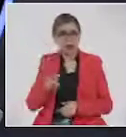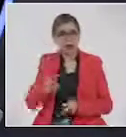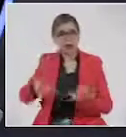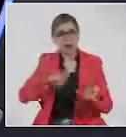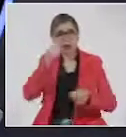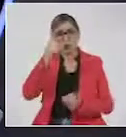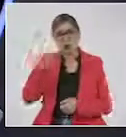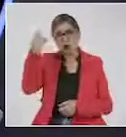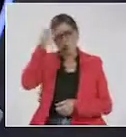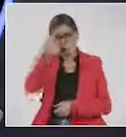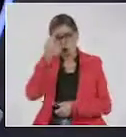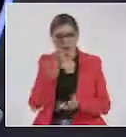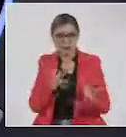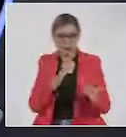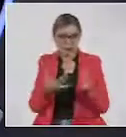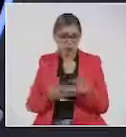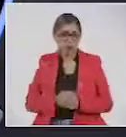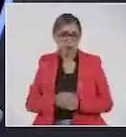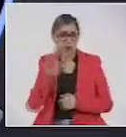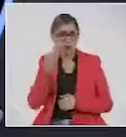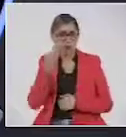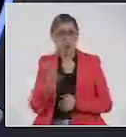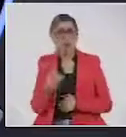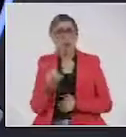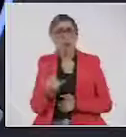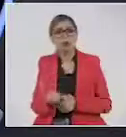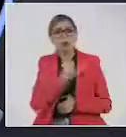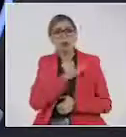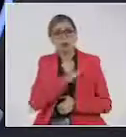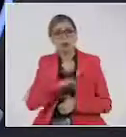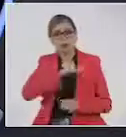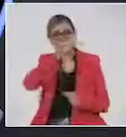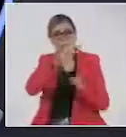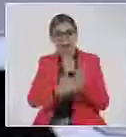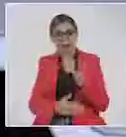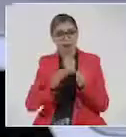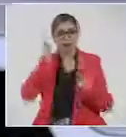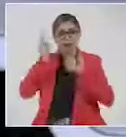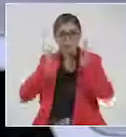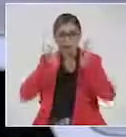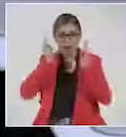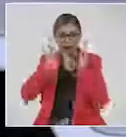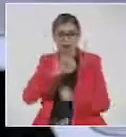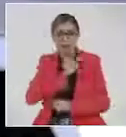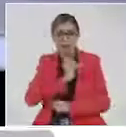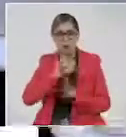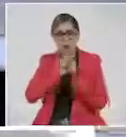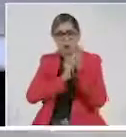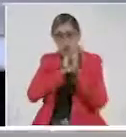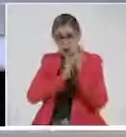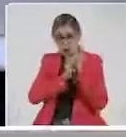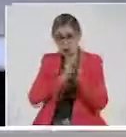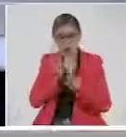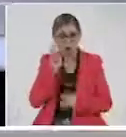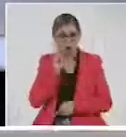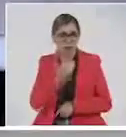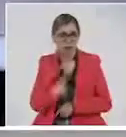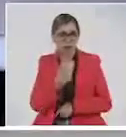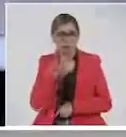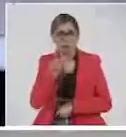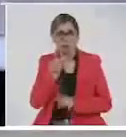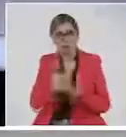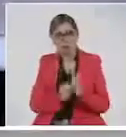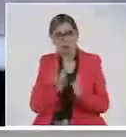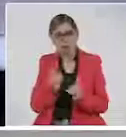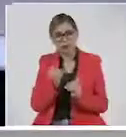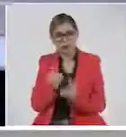una hora su duración y, por supuesto, cuando termine de festivalearse, se puede encontrar en YouTube probablemente 1 o 2 meses más.